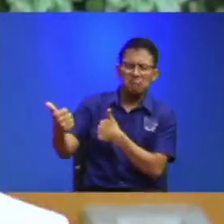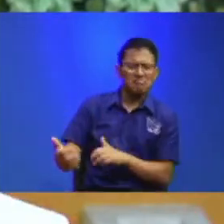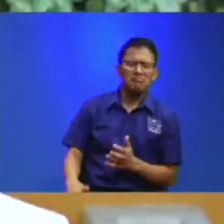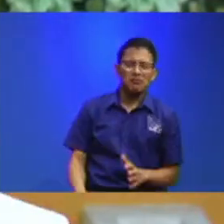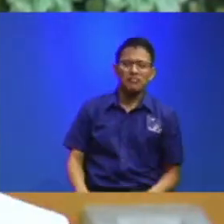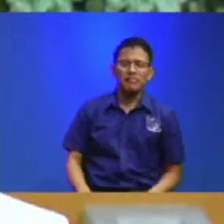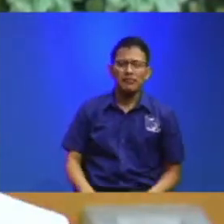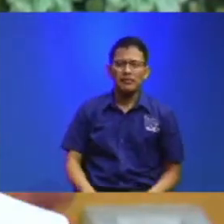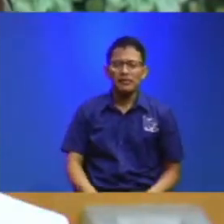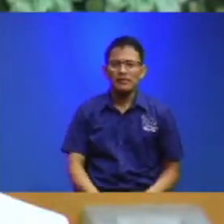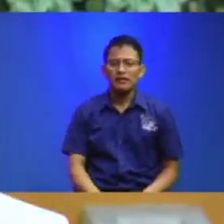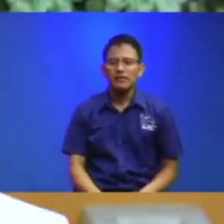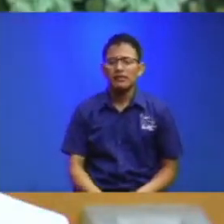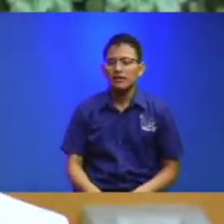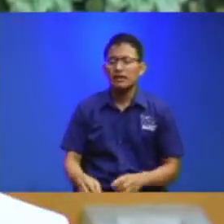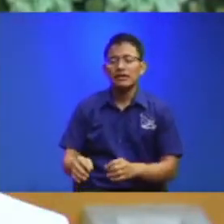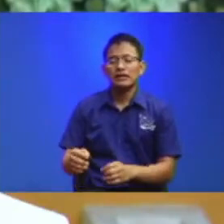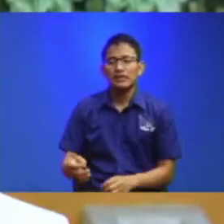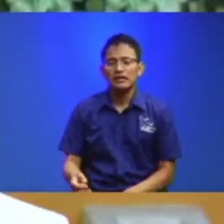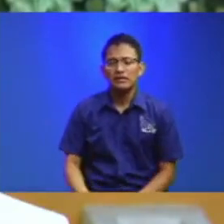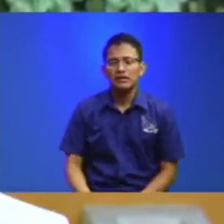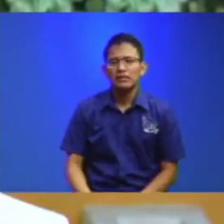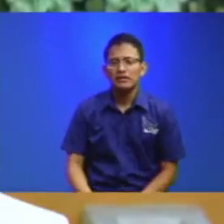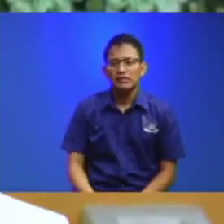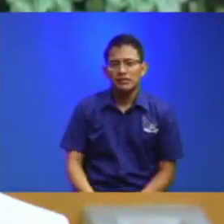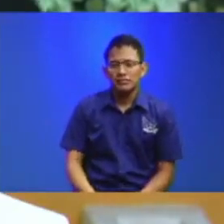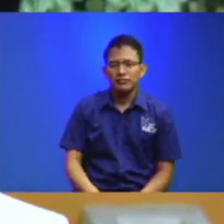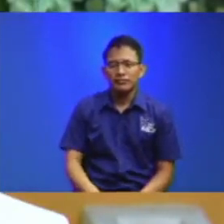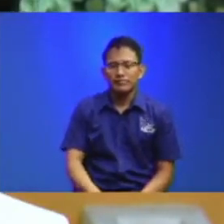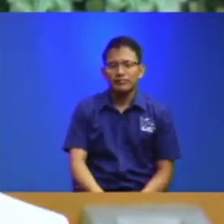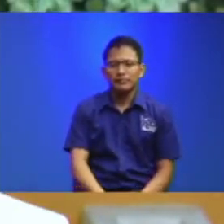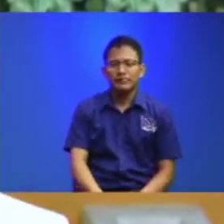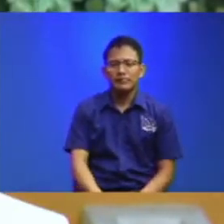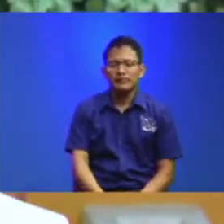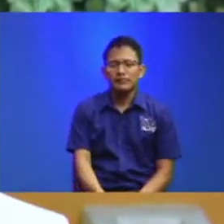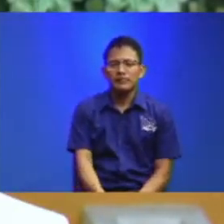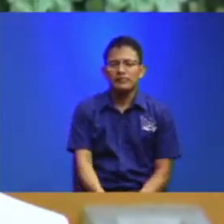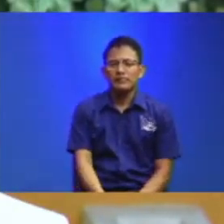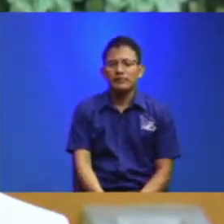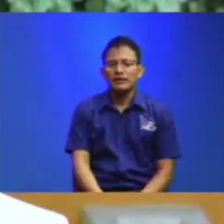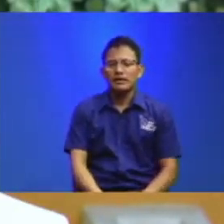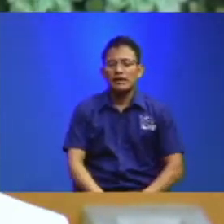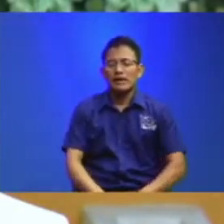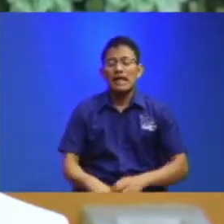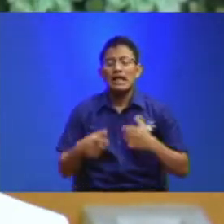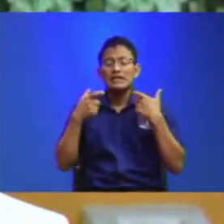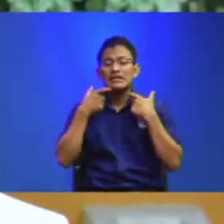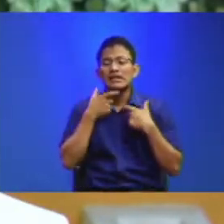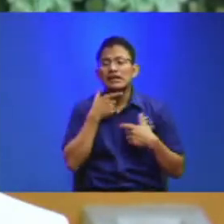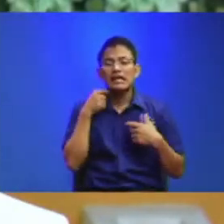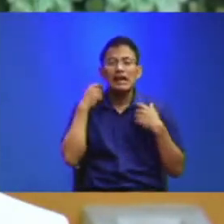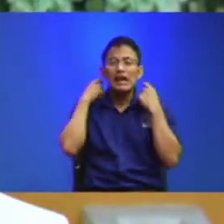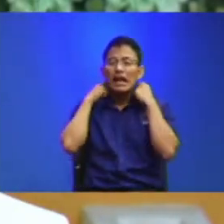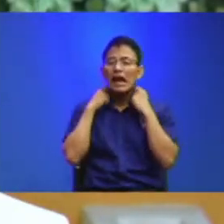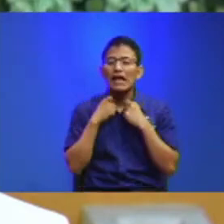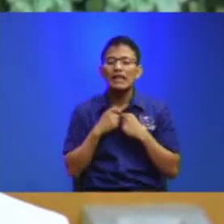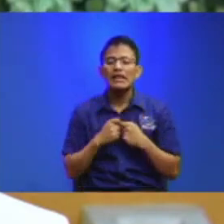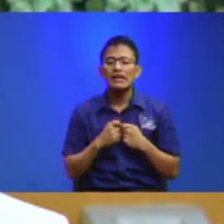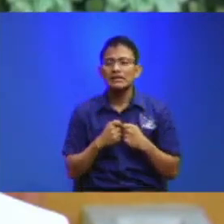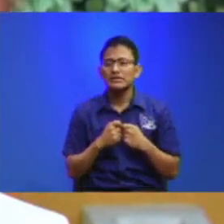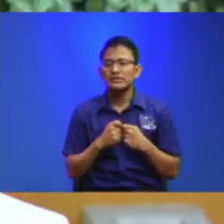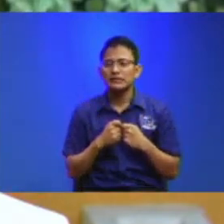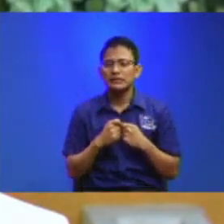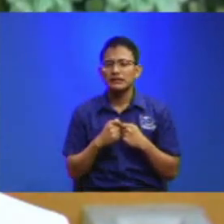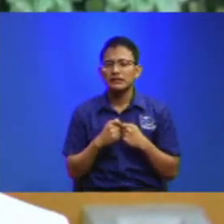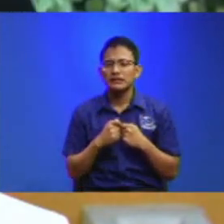para hacer ladrillos va a tener una cadena de oro? De ninguna manera. Las cadenas que va a tener son de bronce para que no se escape.